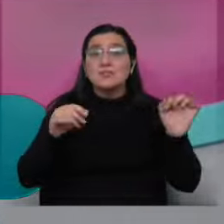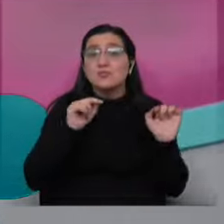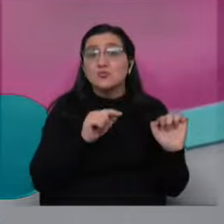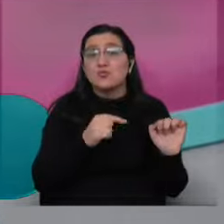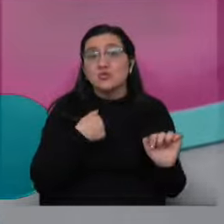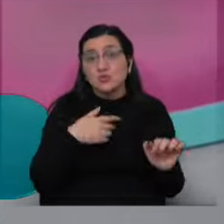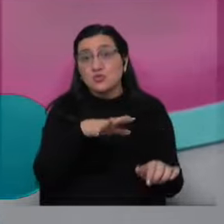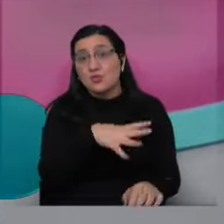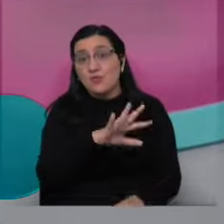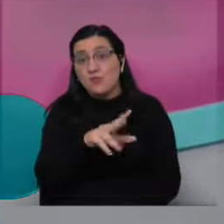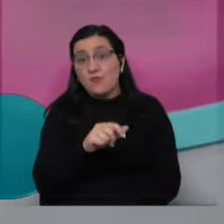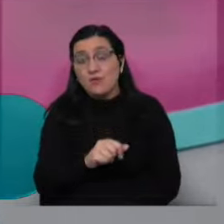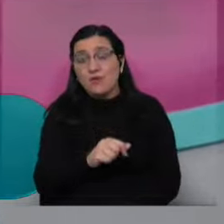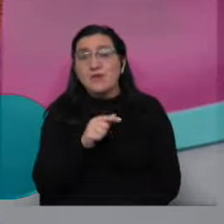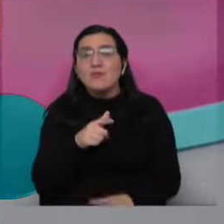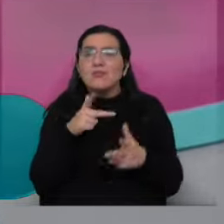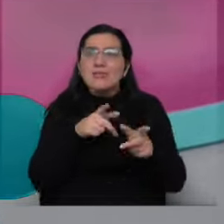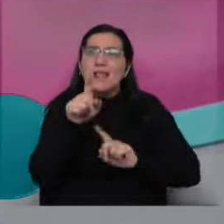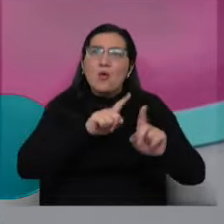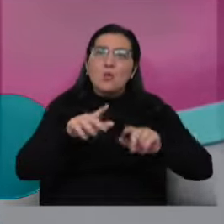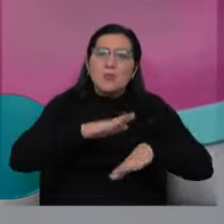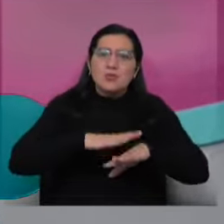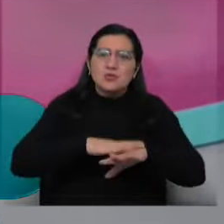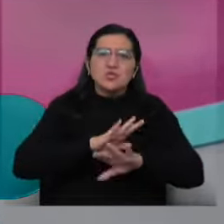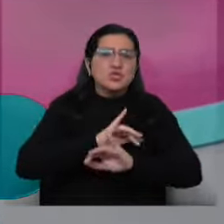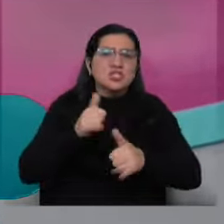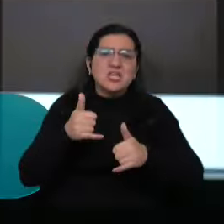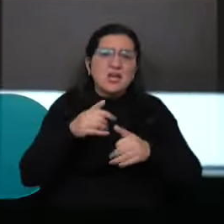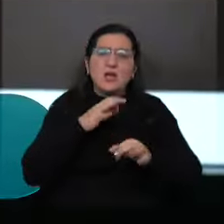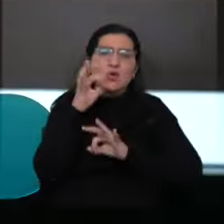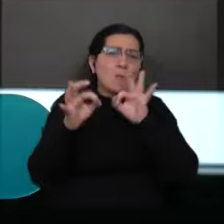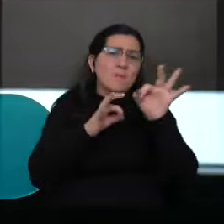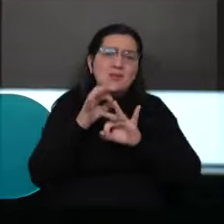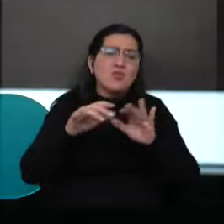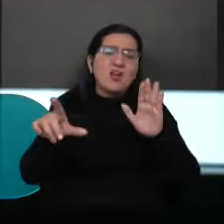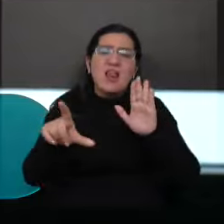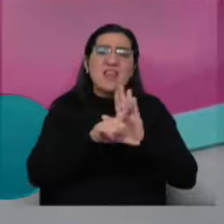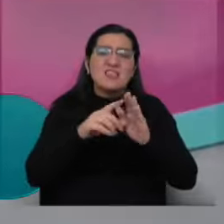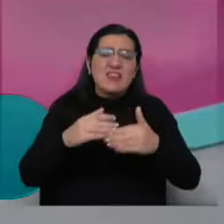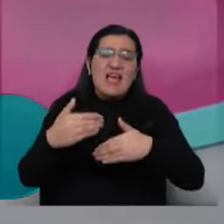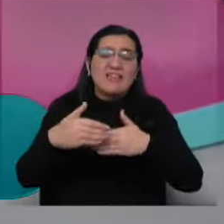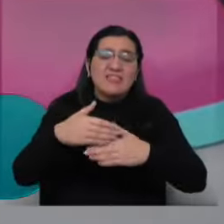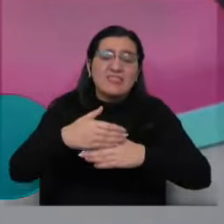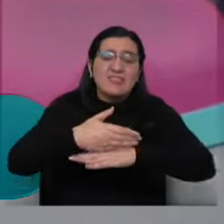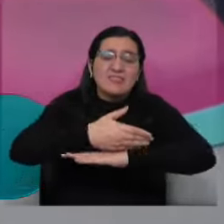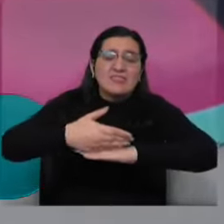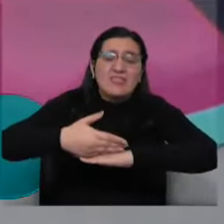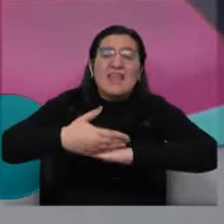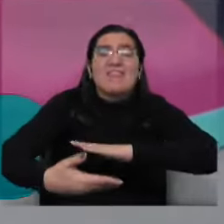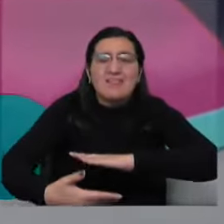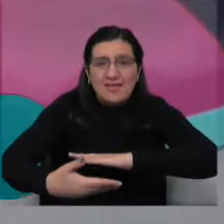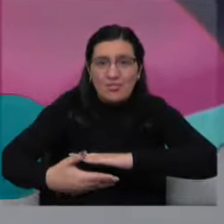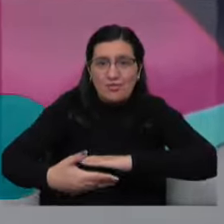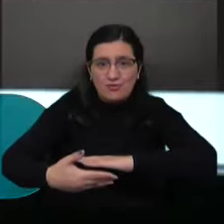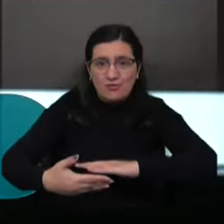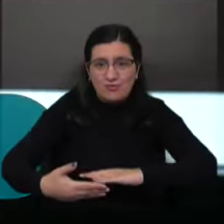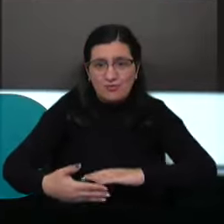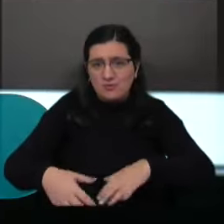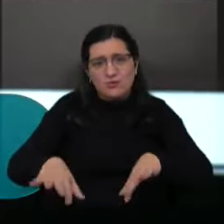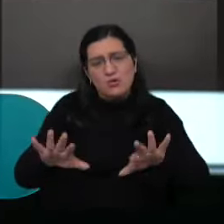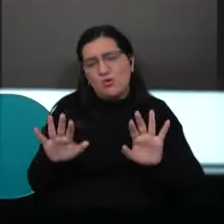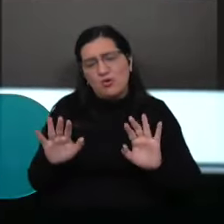robé este que vos dijiste en algún momento yo ya no explico la ley de l Ay no y a mí me encanta porque hay como eso de agarro un libro de